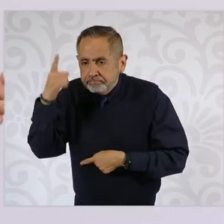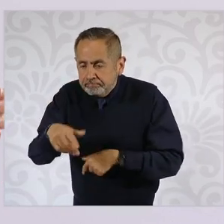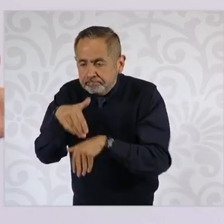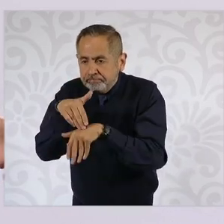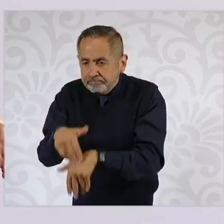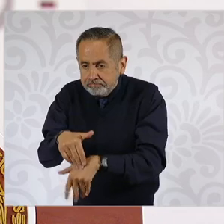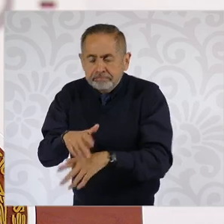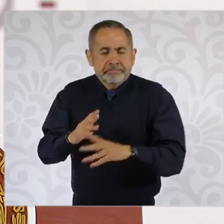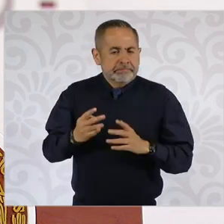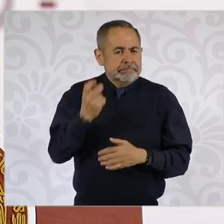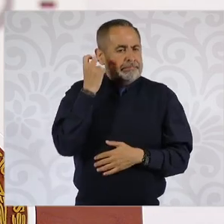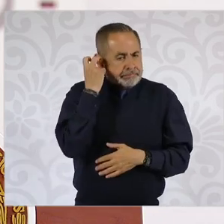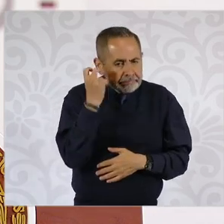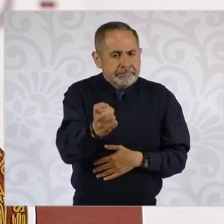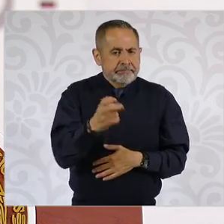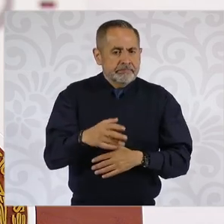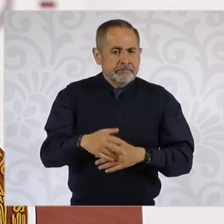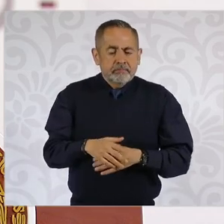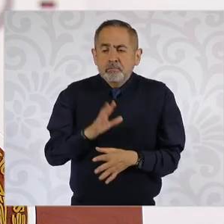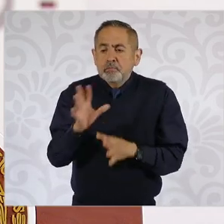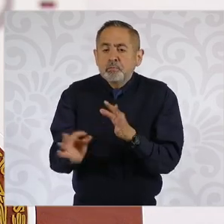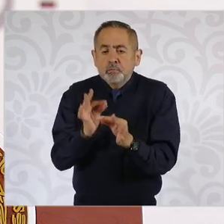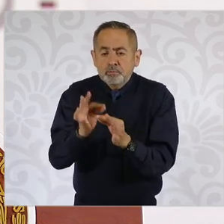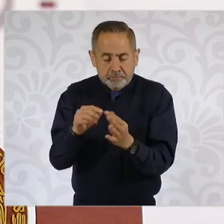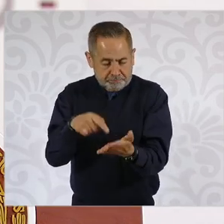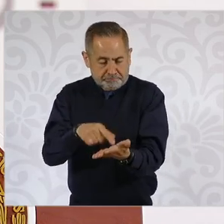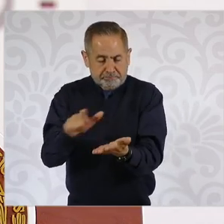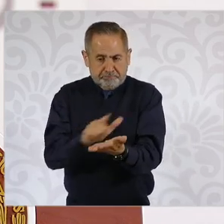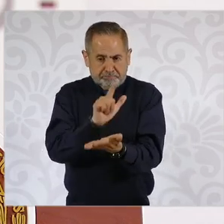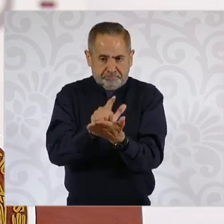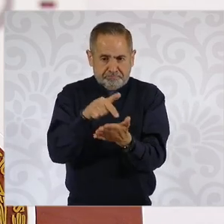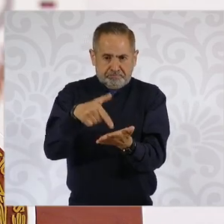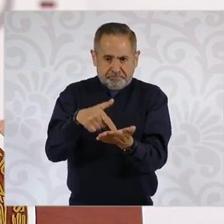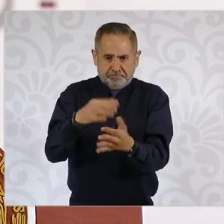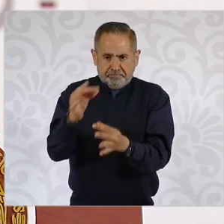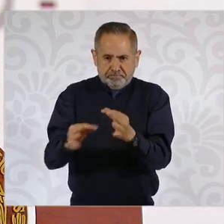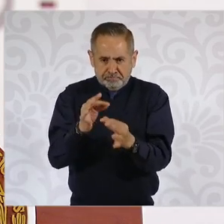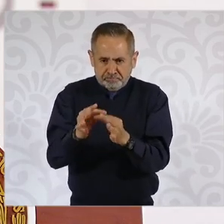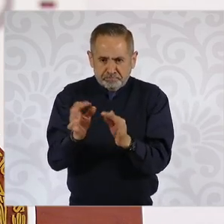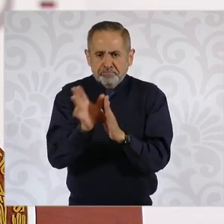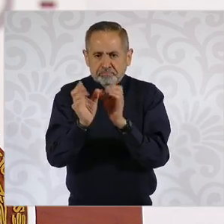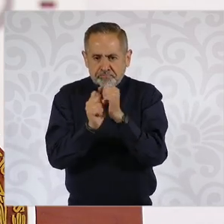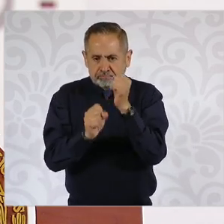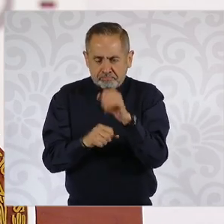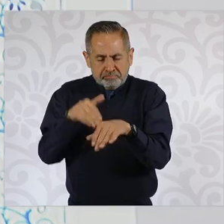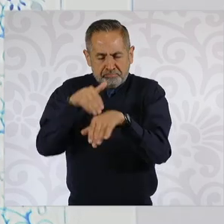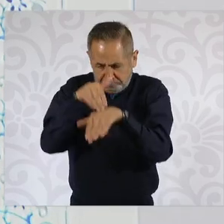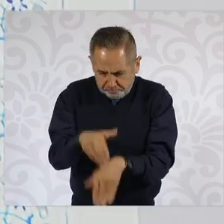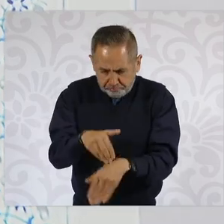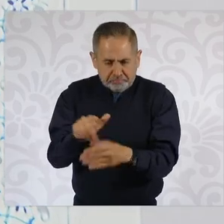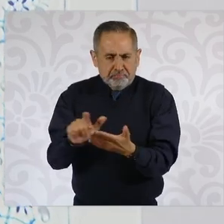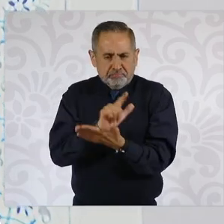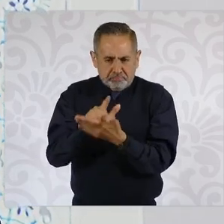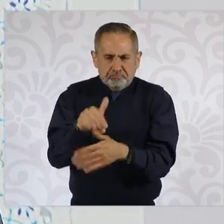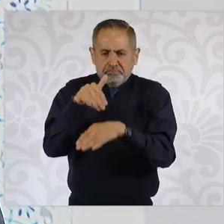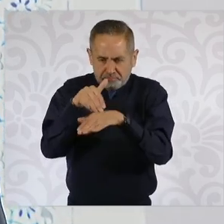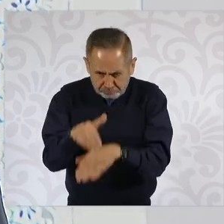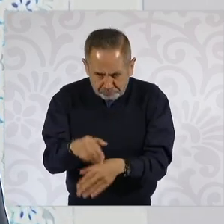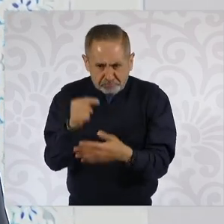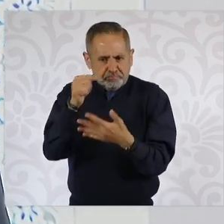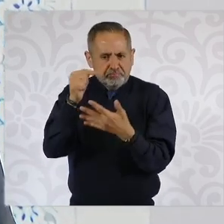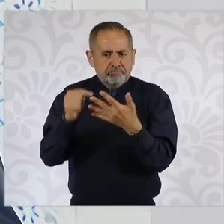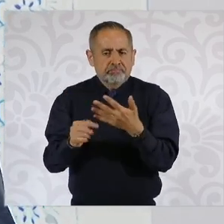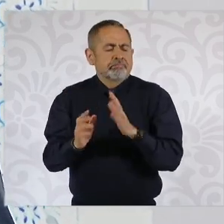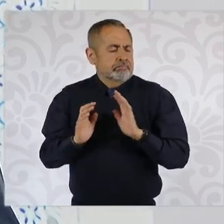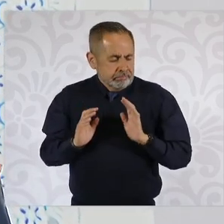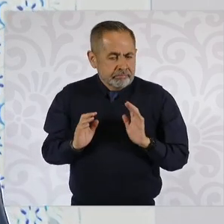El Estado de Derecho tiene que ver con cumplir las leyes, la Constitución, pero tiene que ver